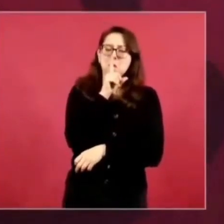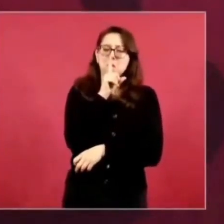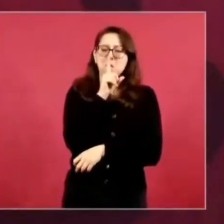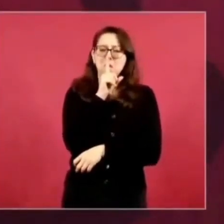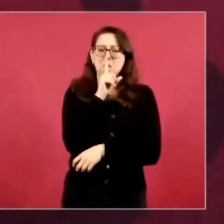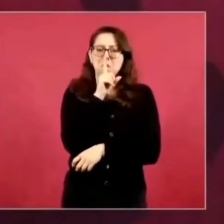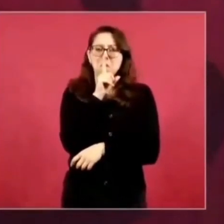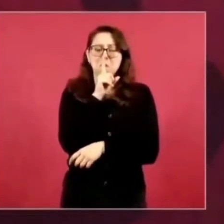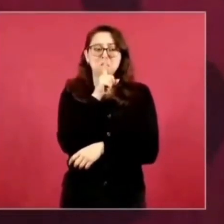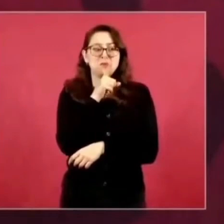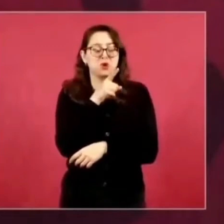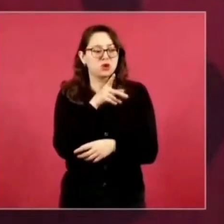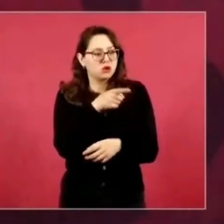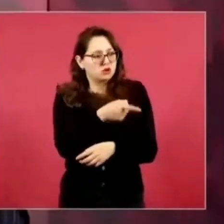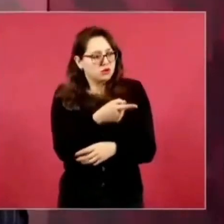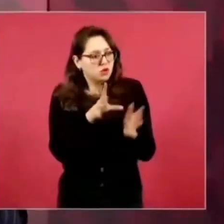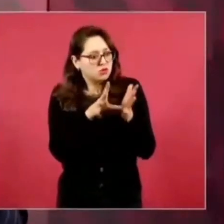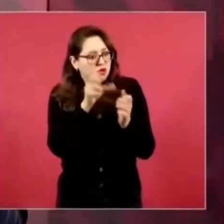rechazaban nada.